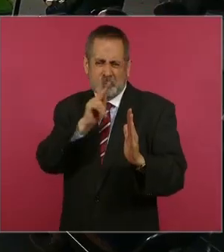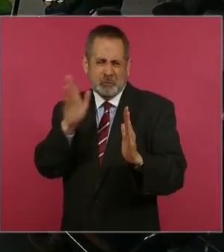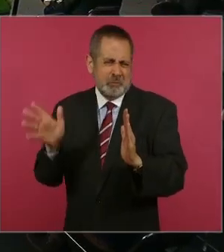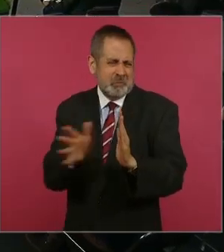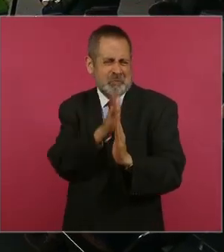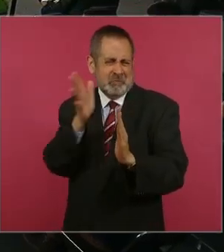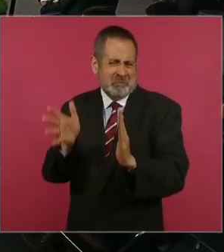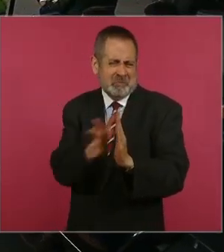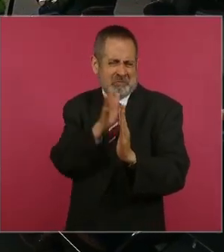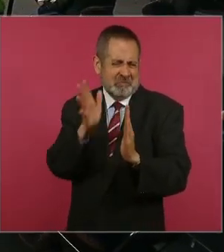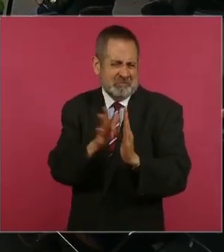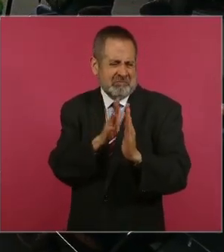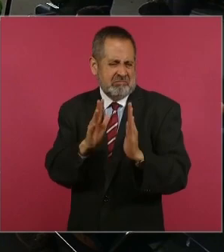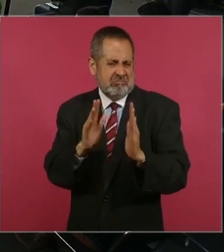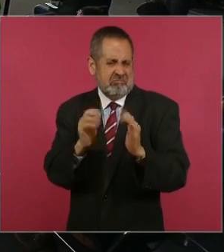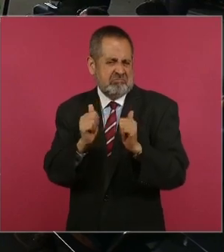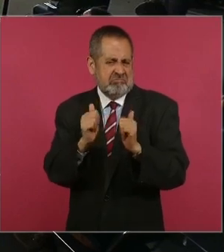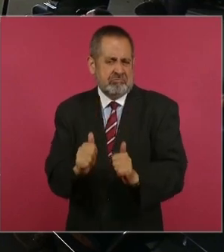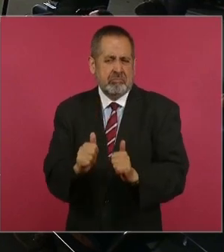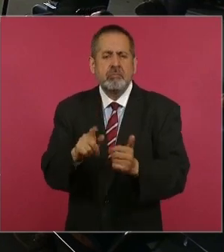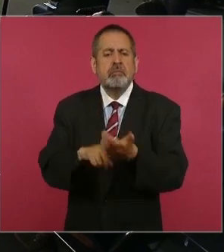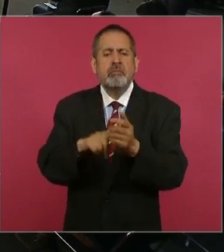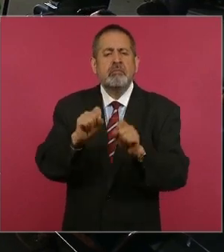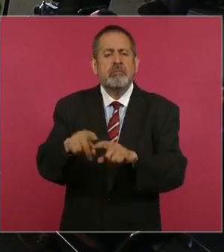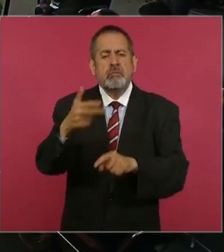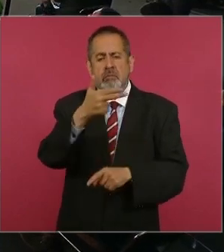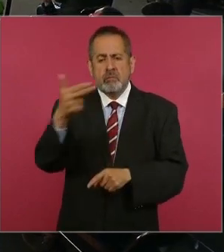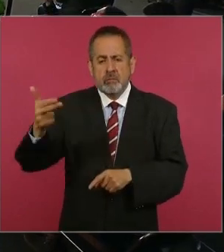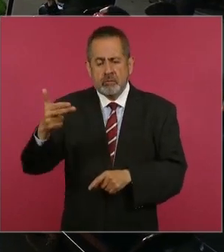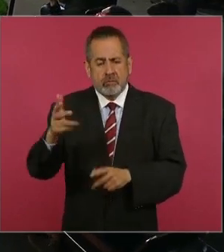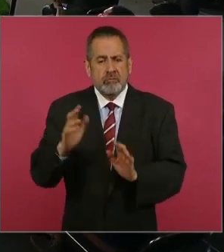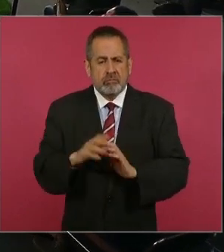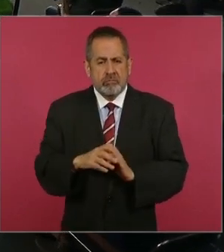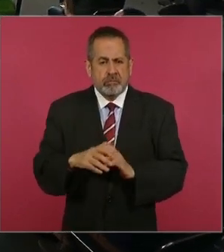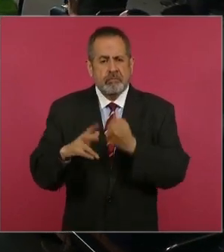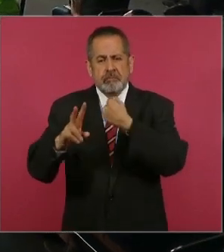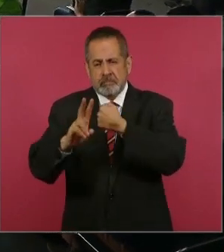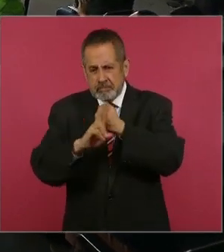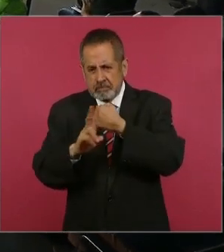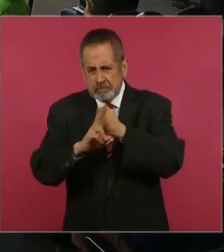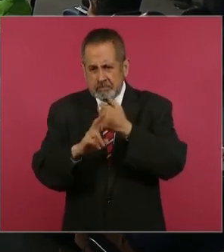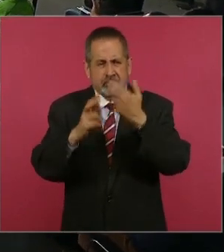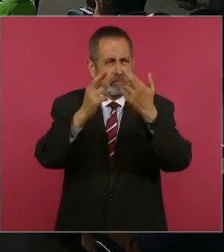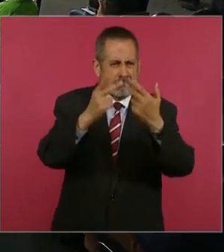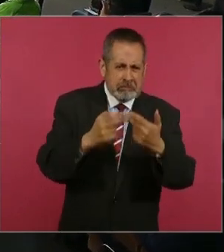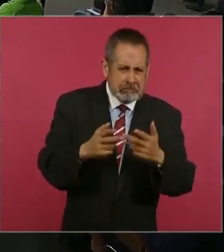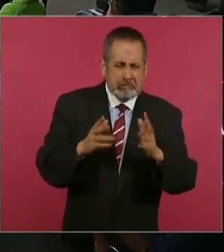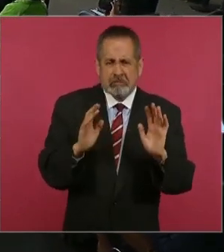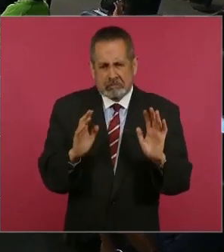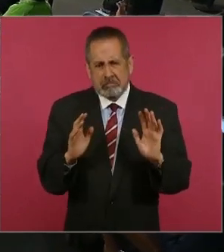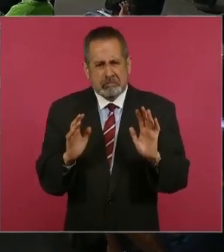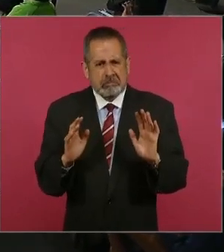los hoteles hablábamos que no quedaron vidrios sí